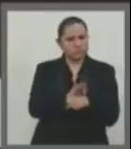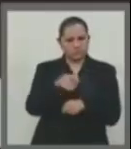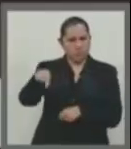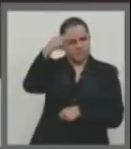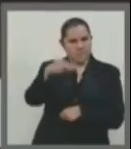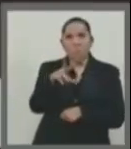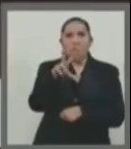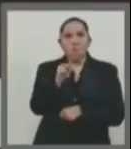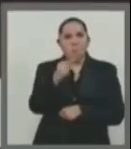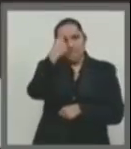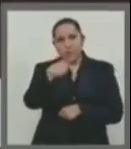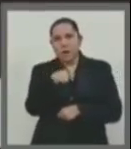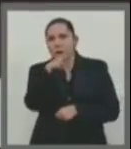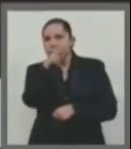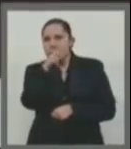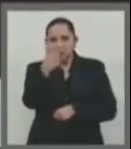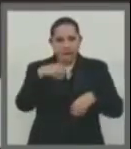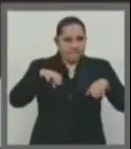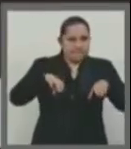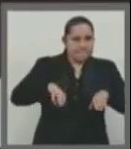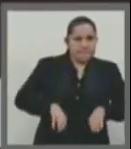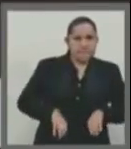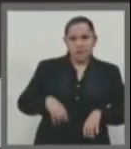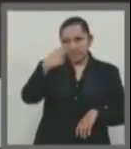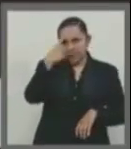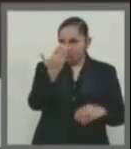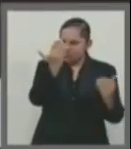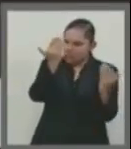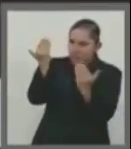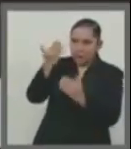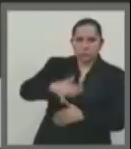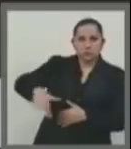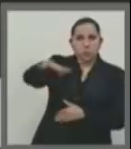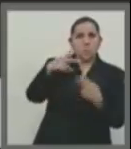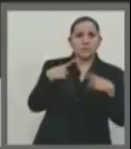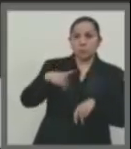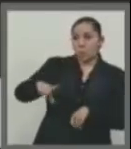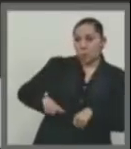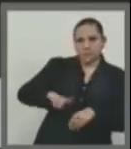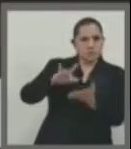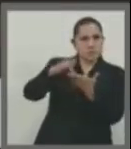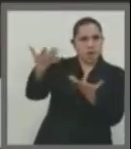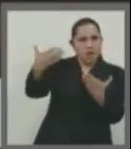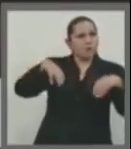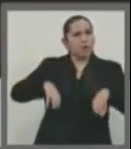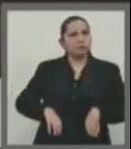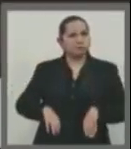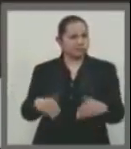altos salarios y enriquecerse a través del gobierno. Tiempo. Se dijo por ahí, con esto